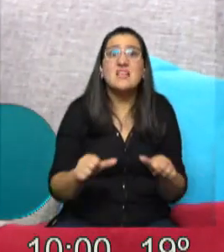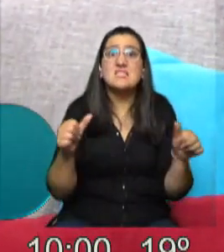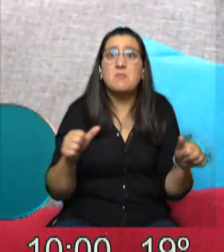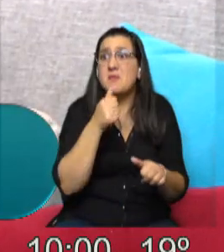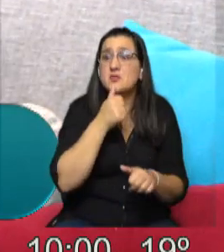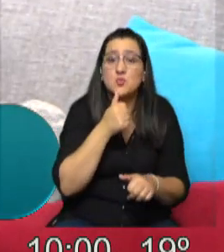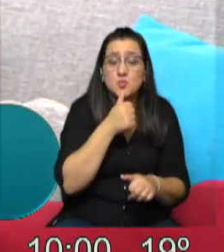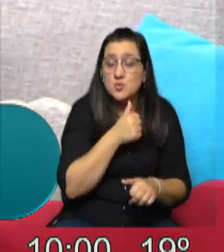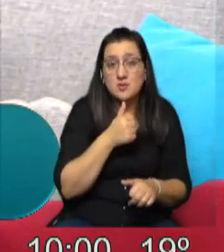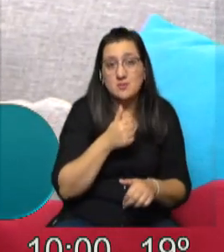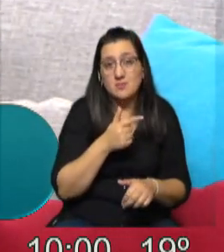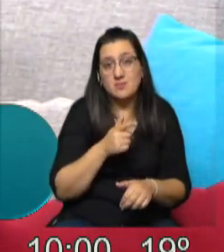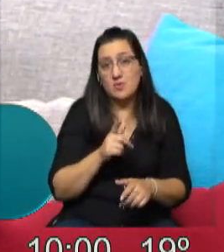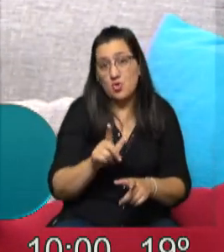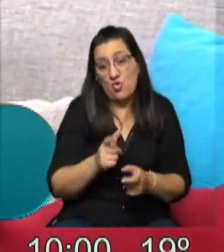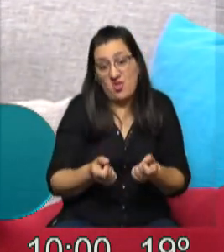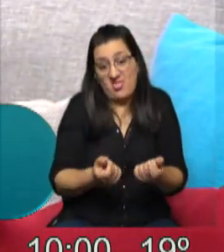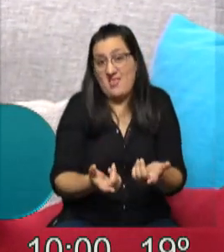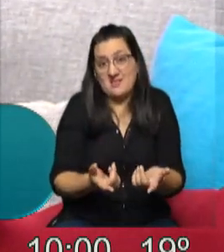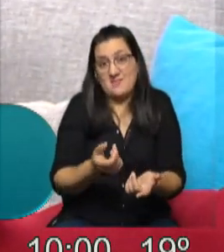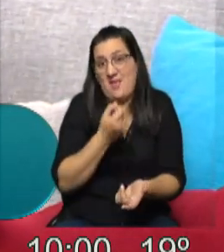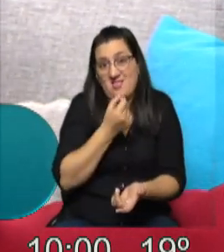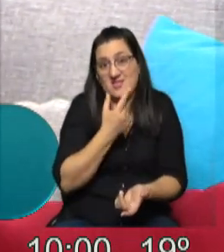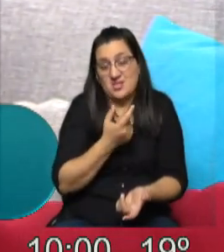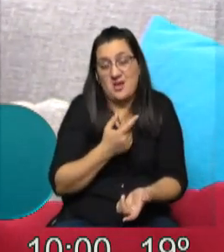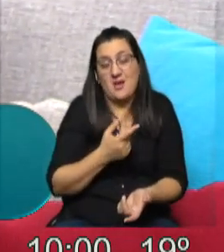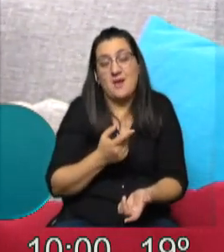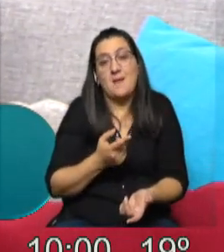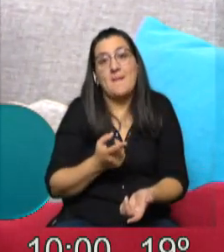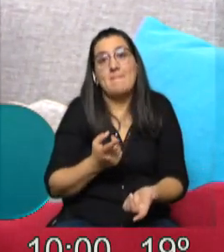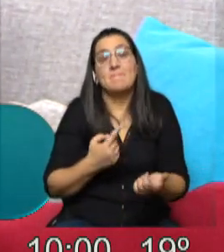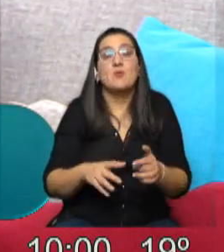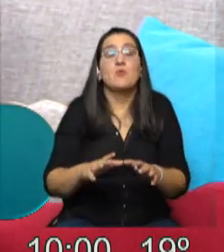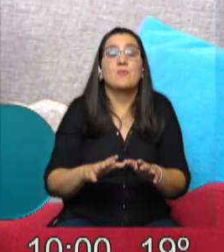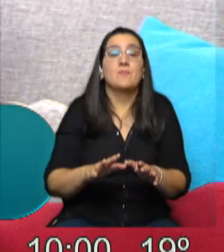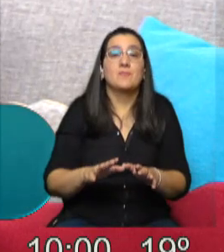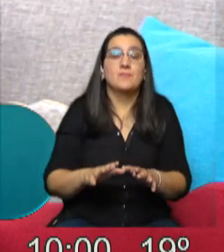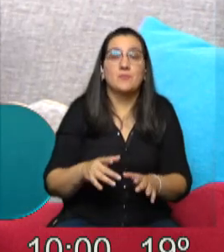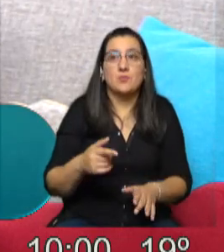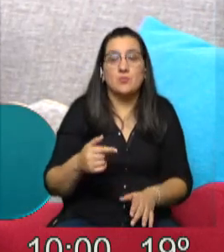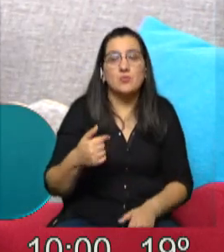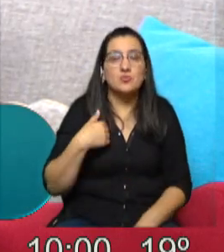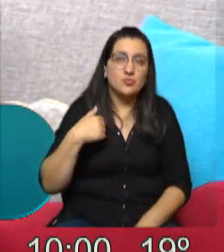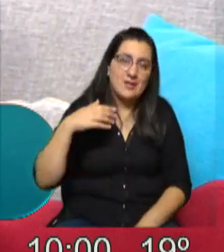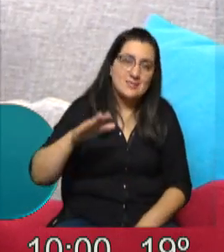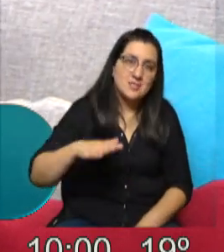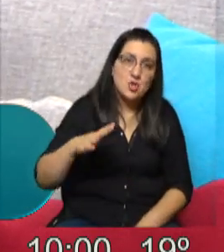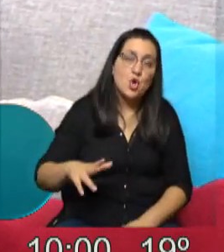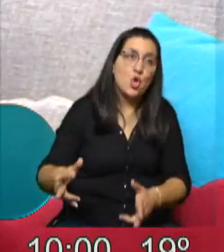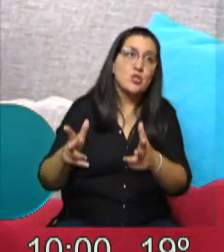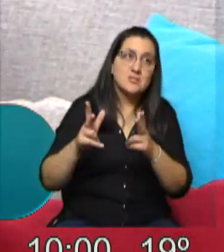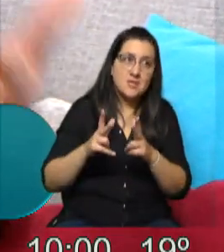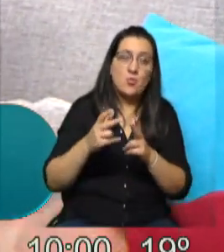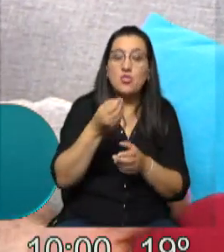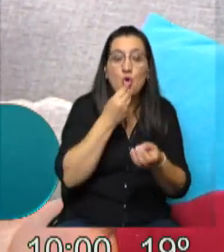solucionar esto? No tener esto, obviamente, estas situaciones en casa. Pero quizá ustedes no saben, bueno, cuando éramos chicos nosotros nos decían que cuando